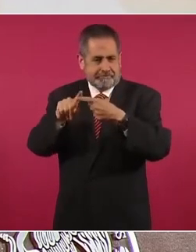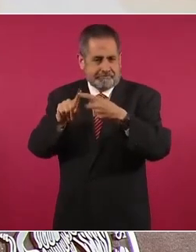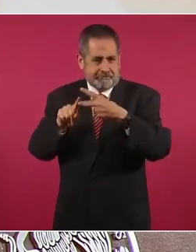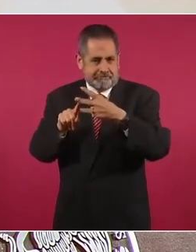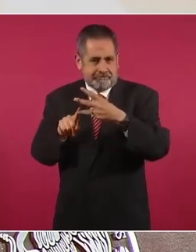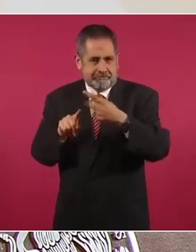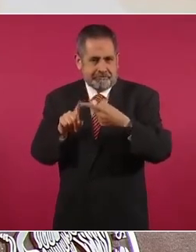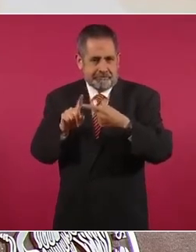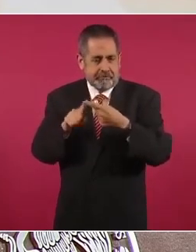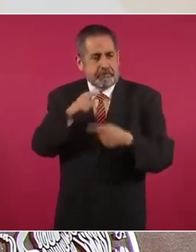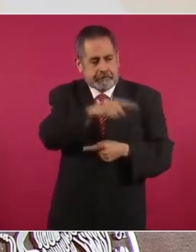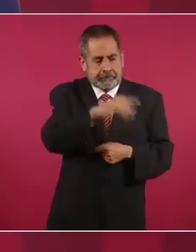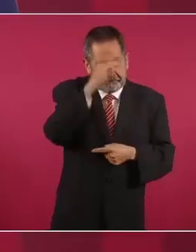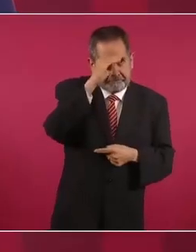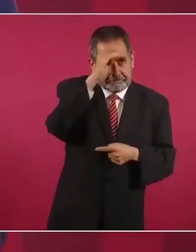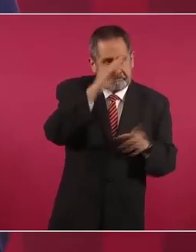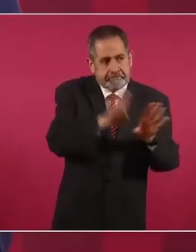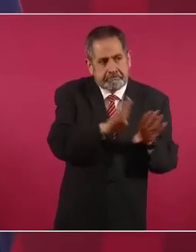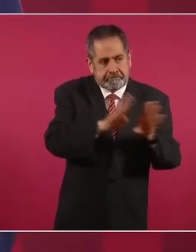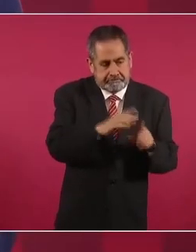que lo vayan resolviendo,